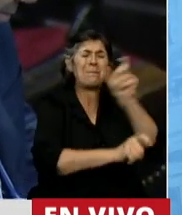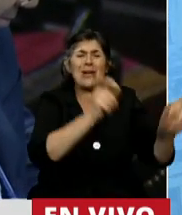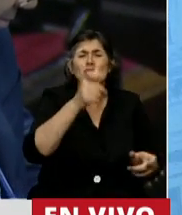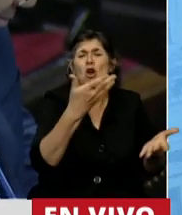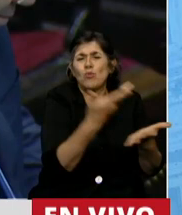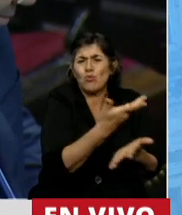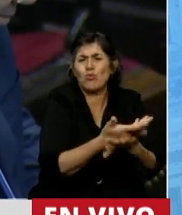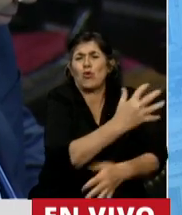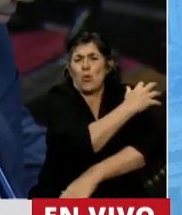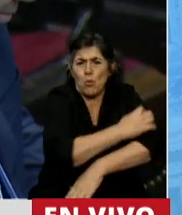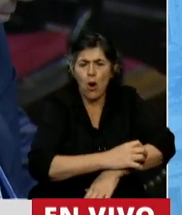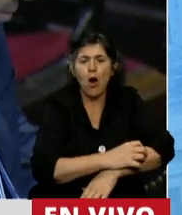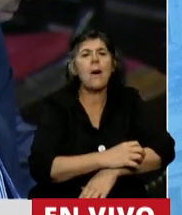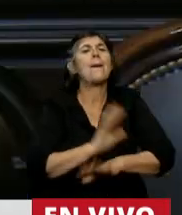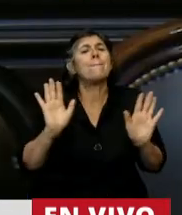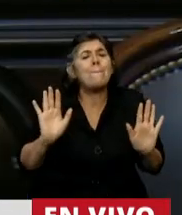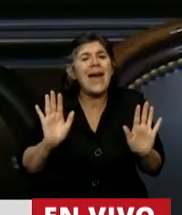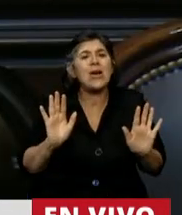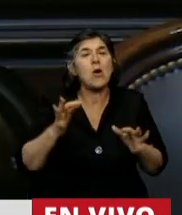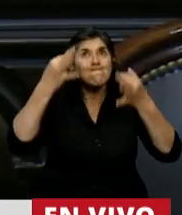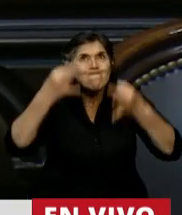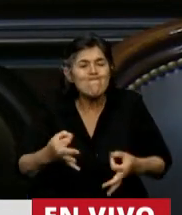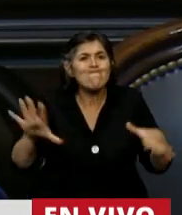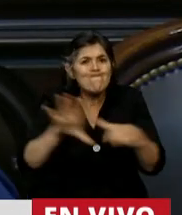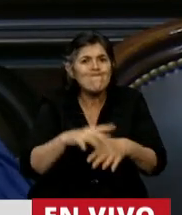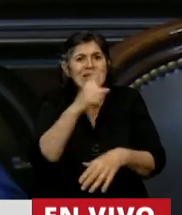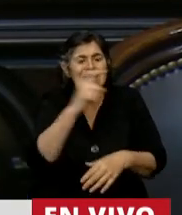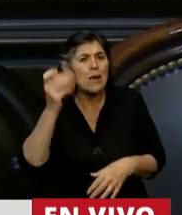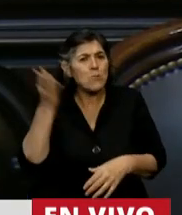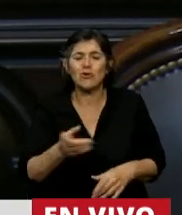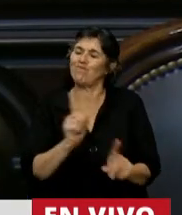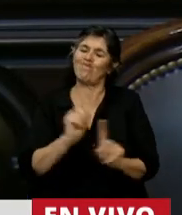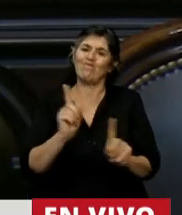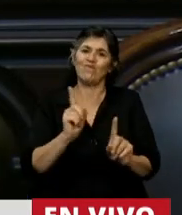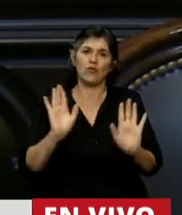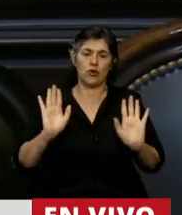Pero lo hacemos con nuestras reservas. Gracias, señor presidente.